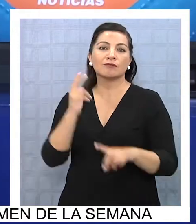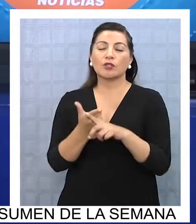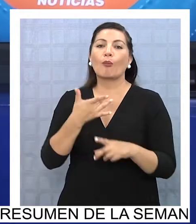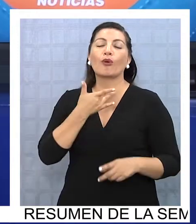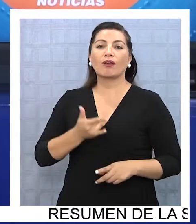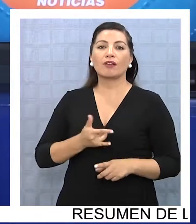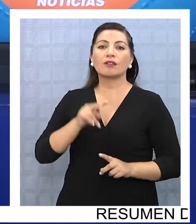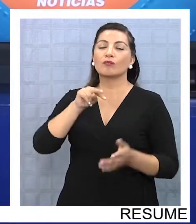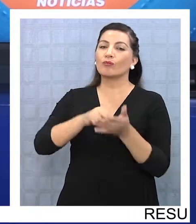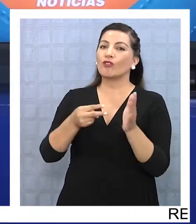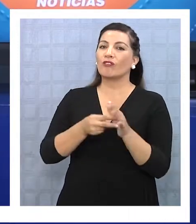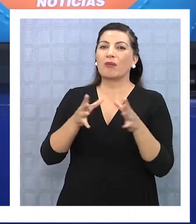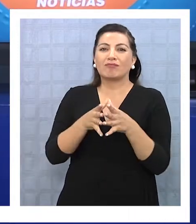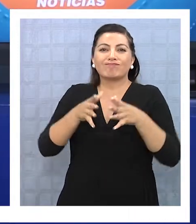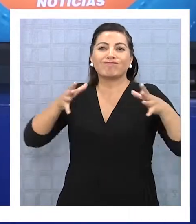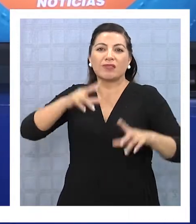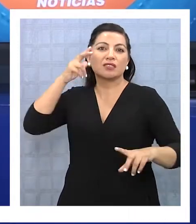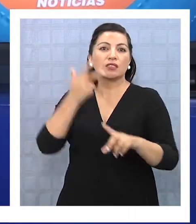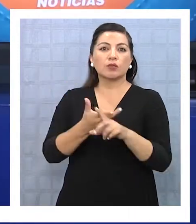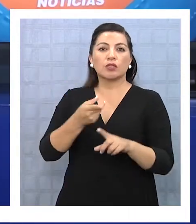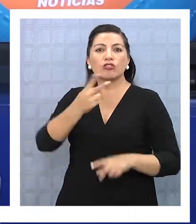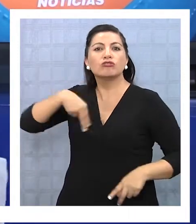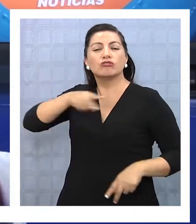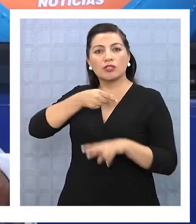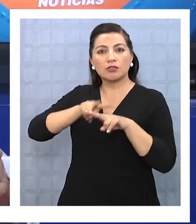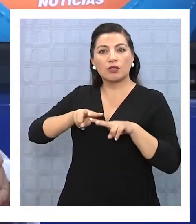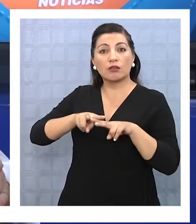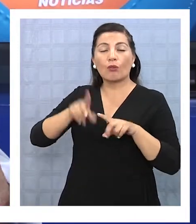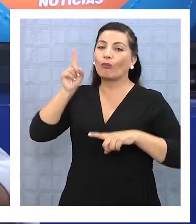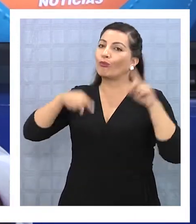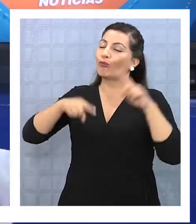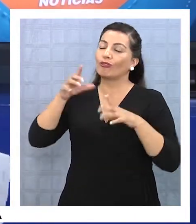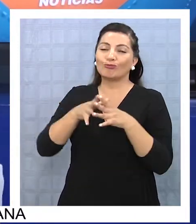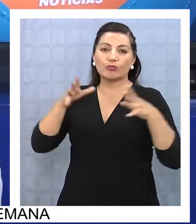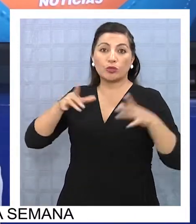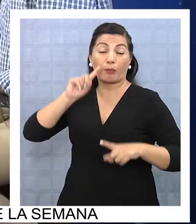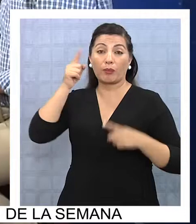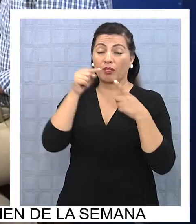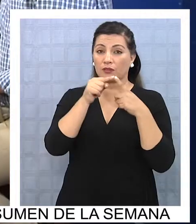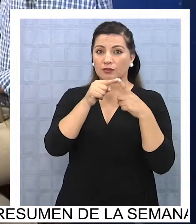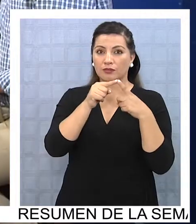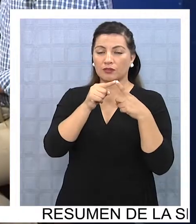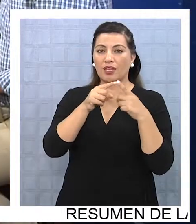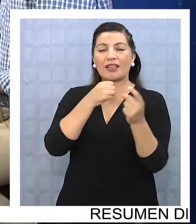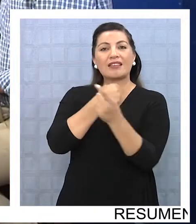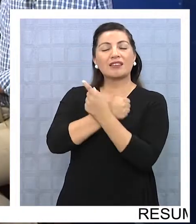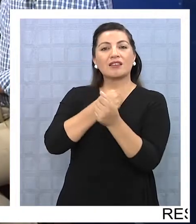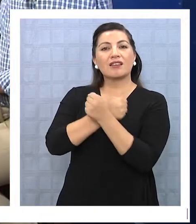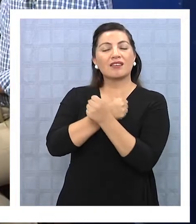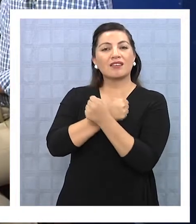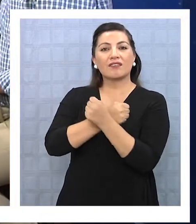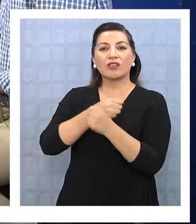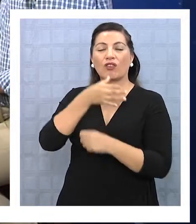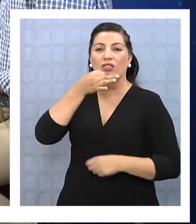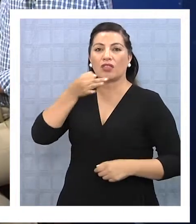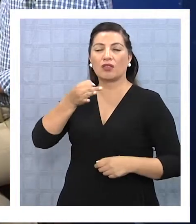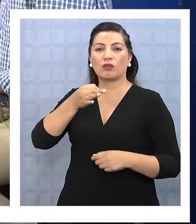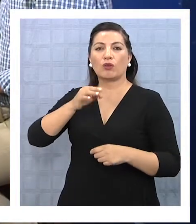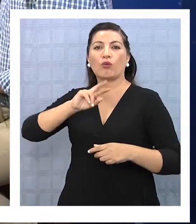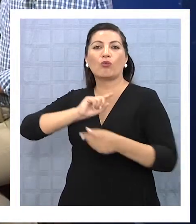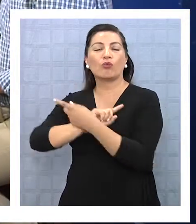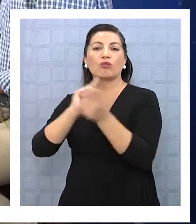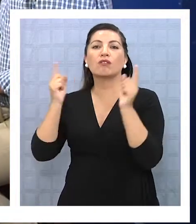índice de victimización ha crecido. ¿Qué hay que hacer? Muchas cosas. La primero, el Carabinero anunció una reforma